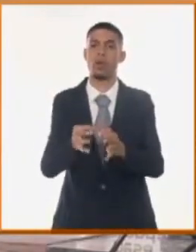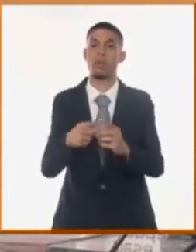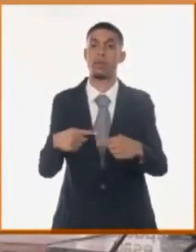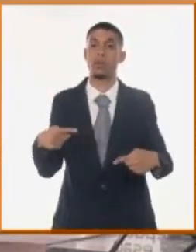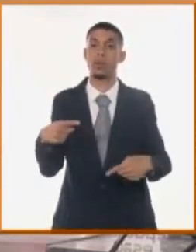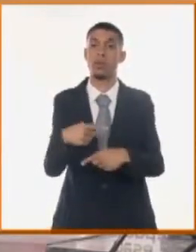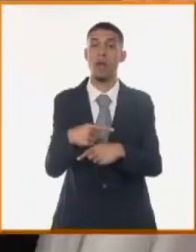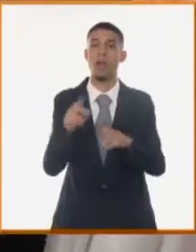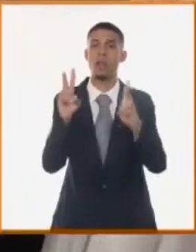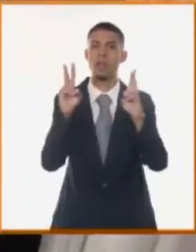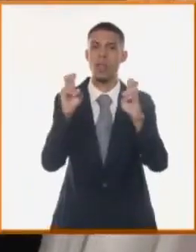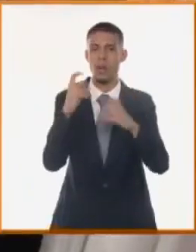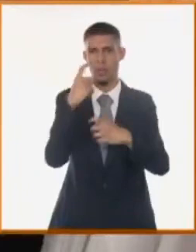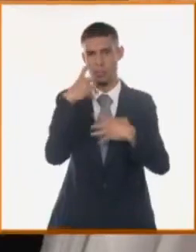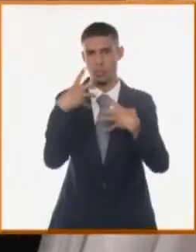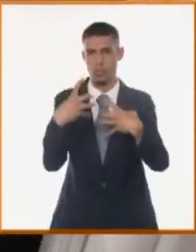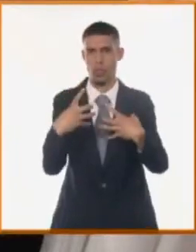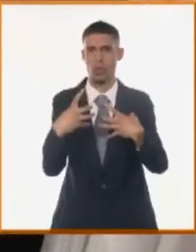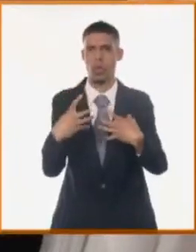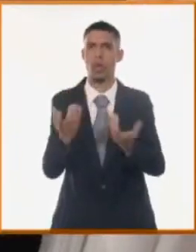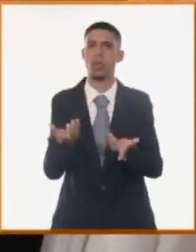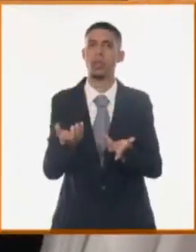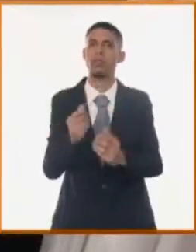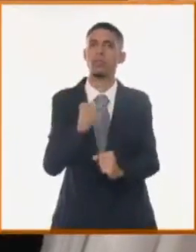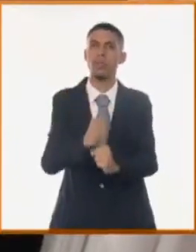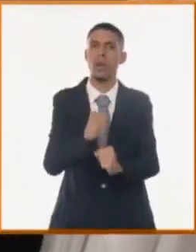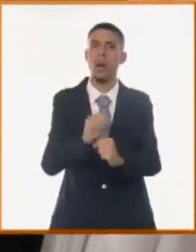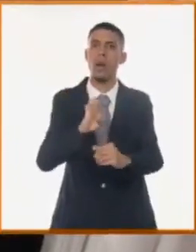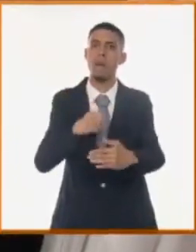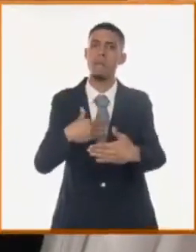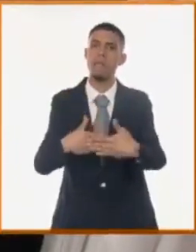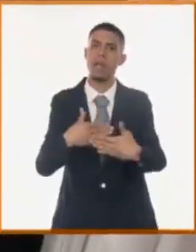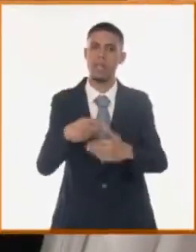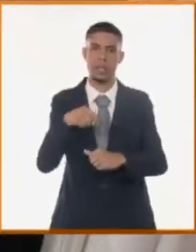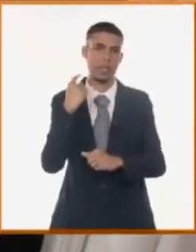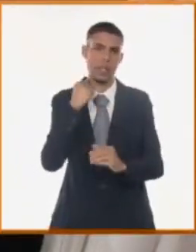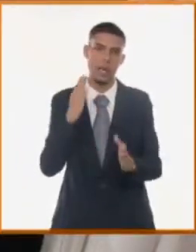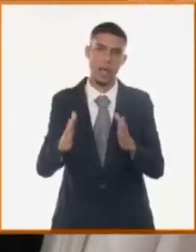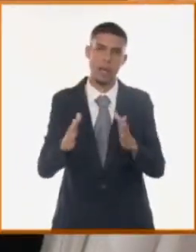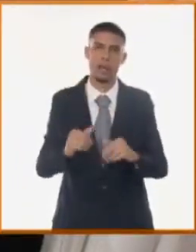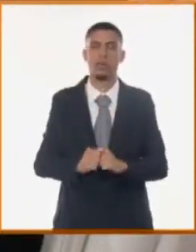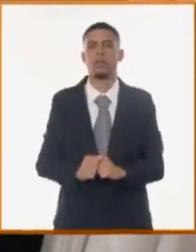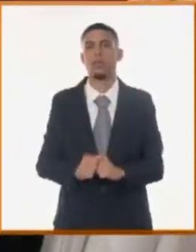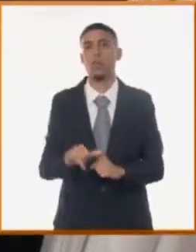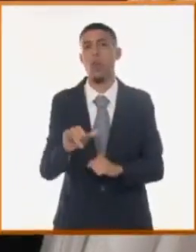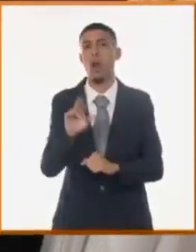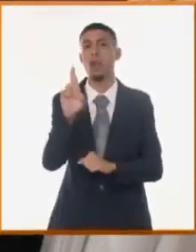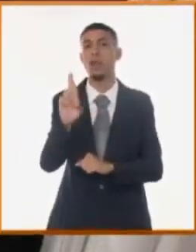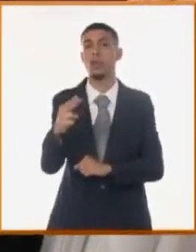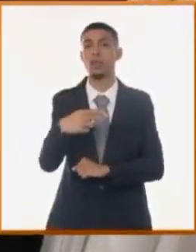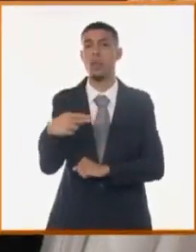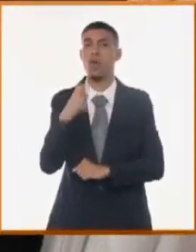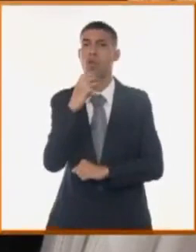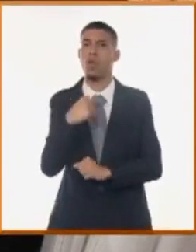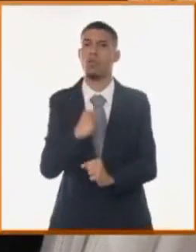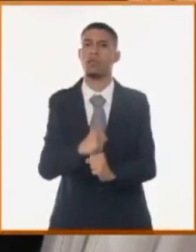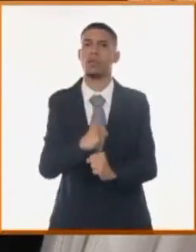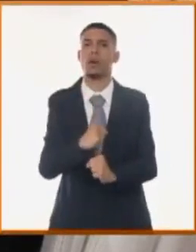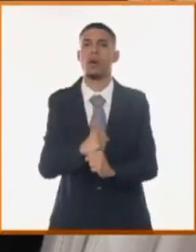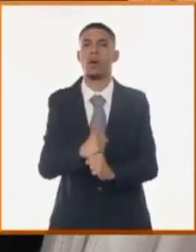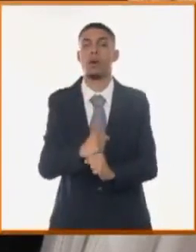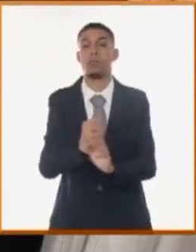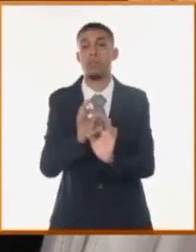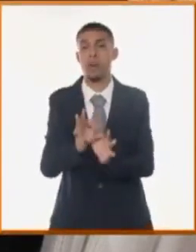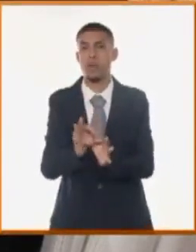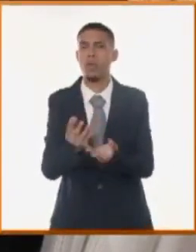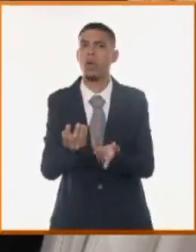que son clave de cara a la gestión de las empresas en el siglo XXI, la gestión de los recursos humanos y la gestión de la